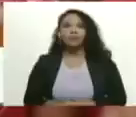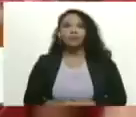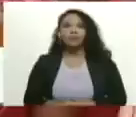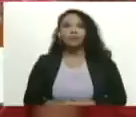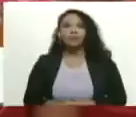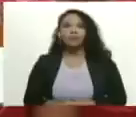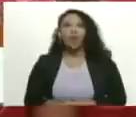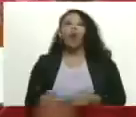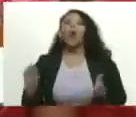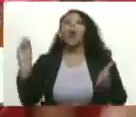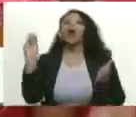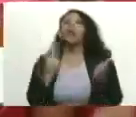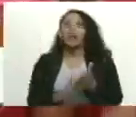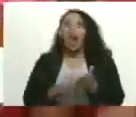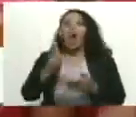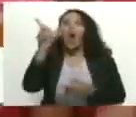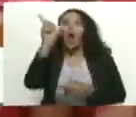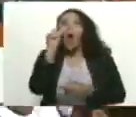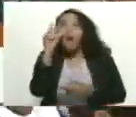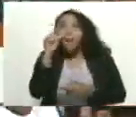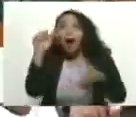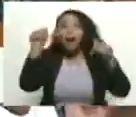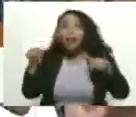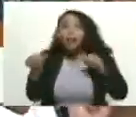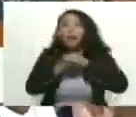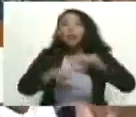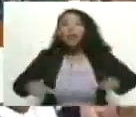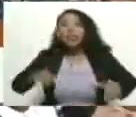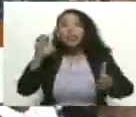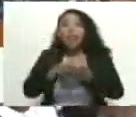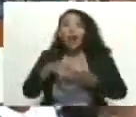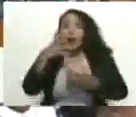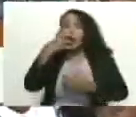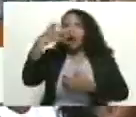Voy a volver a... ¿Dónde están los hombres de Portuguesa?